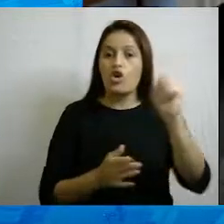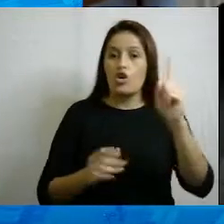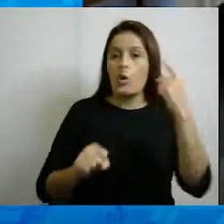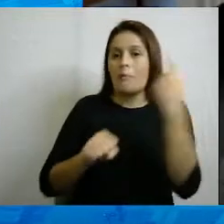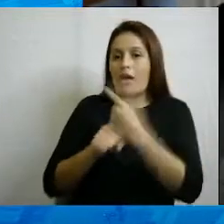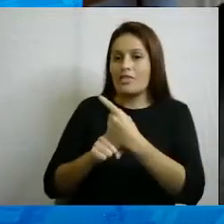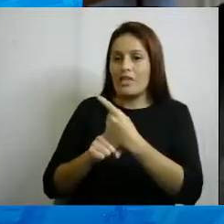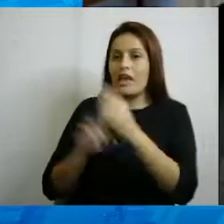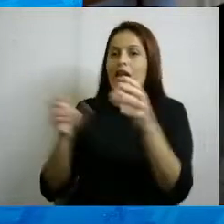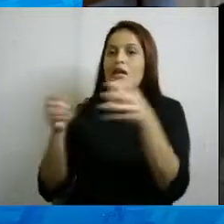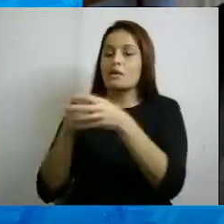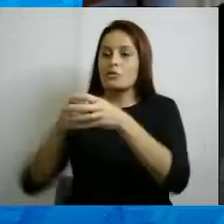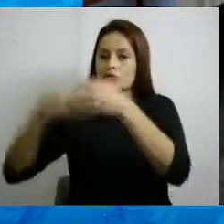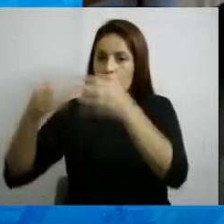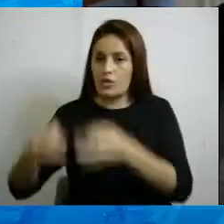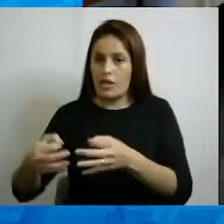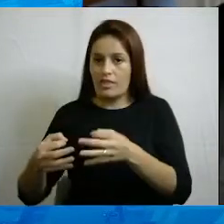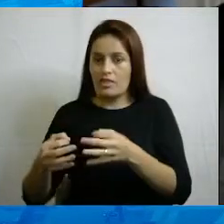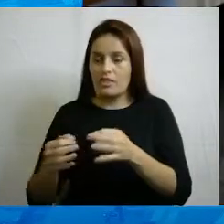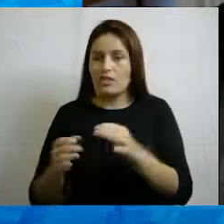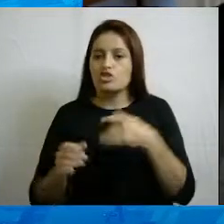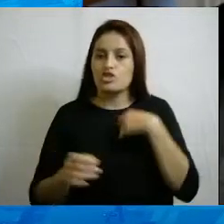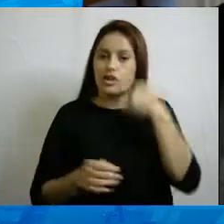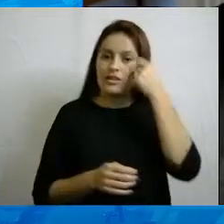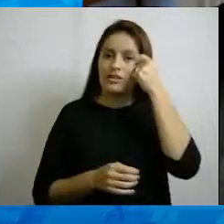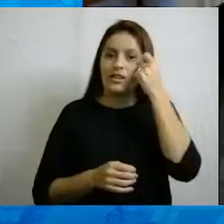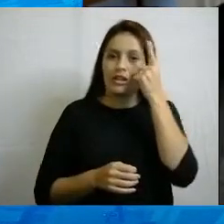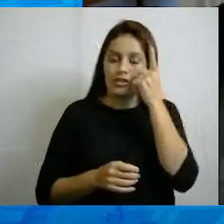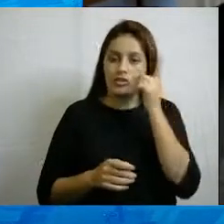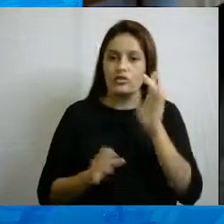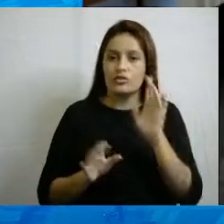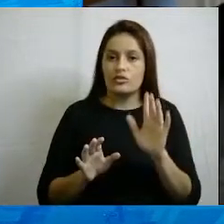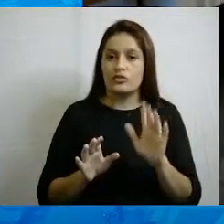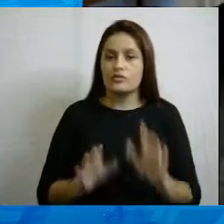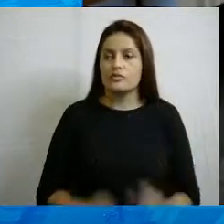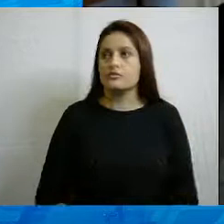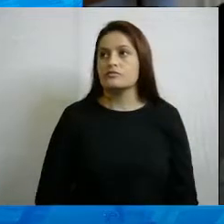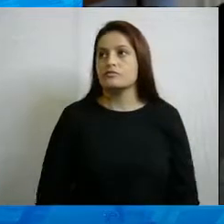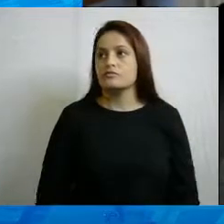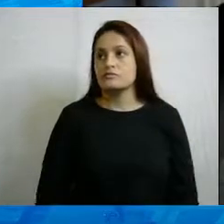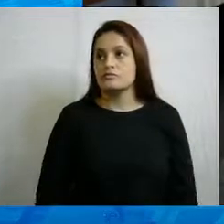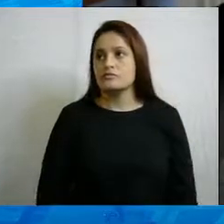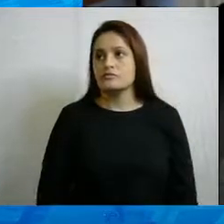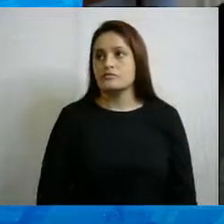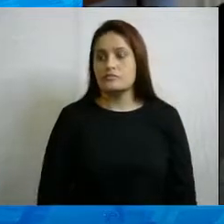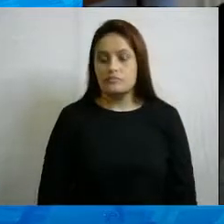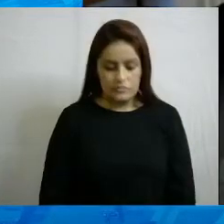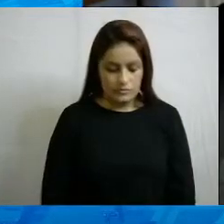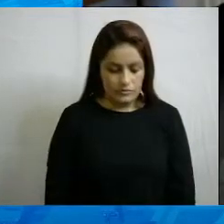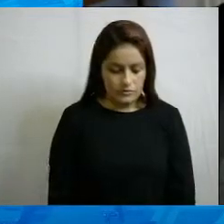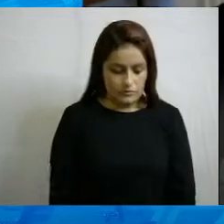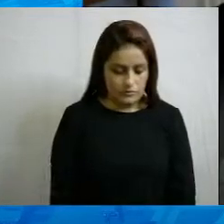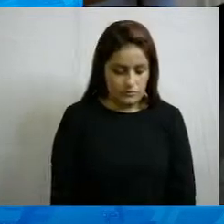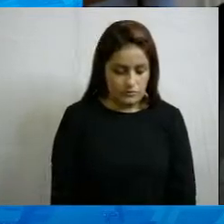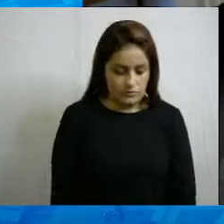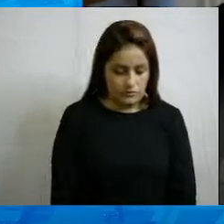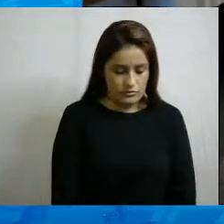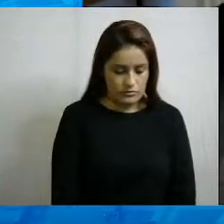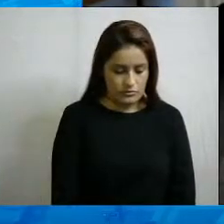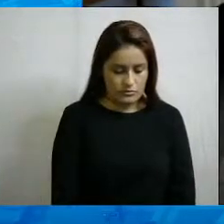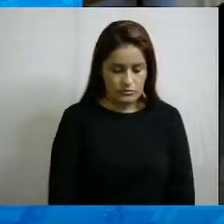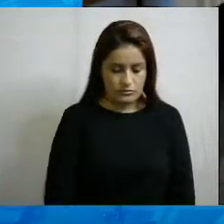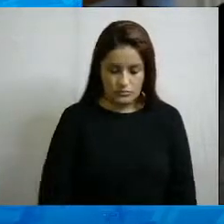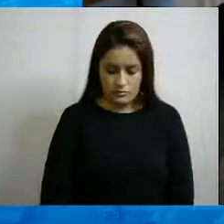sea, hasta ahora entiendo yo, y bueno, está el director de seguridad, es que para que podamos resolver,